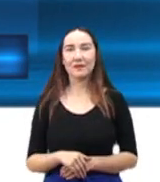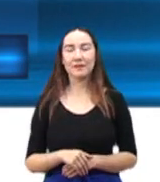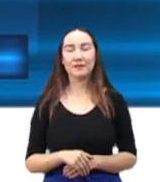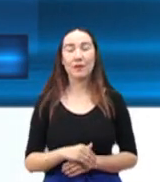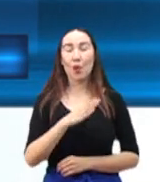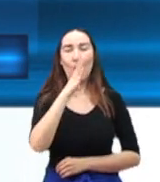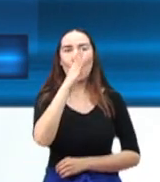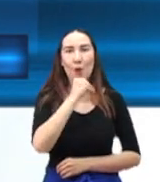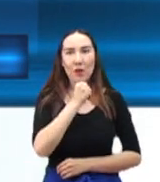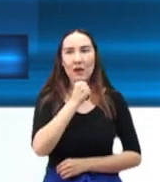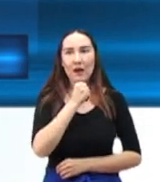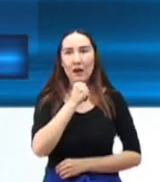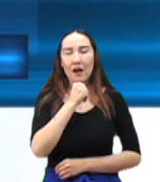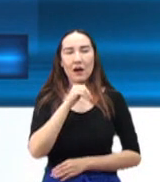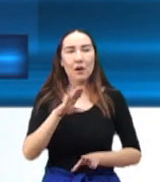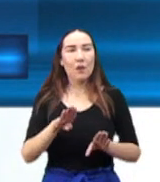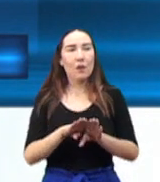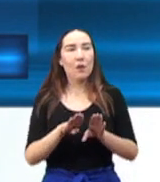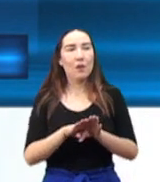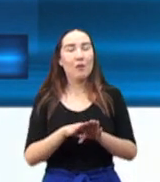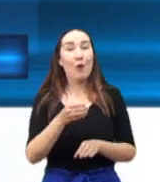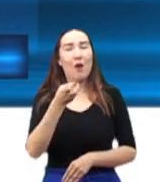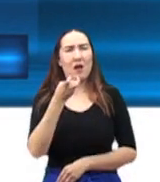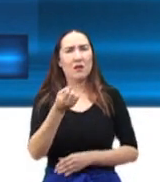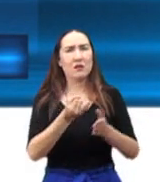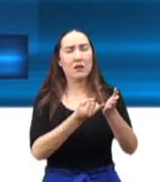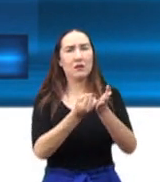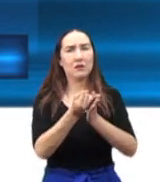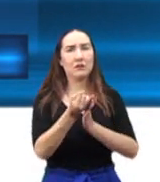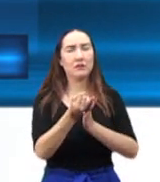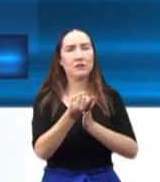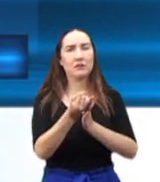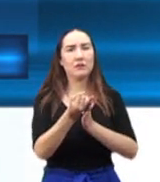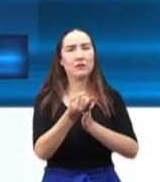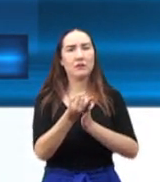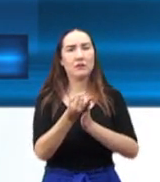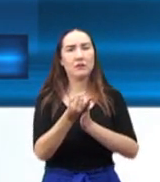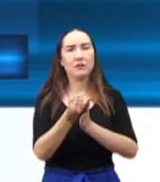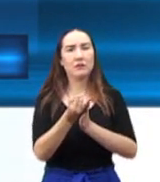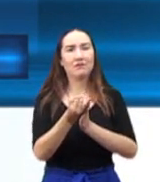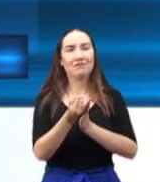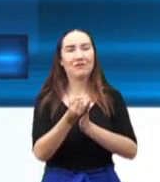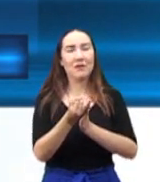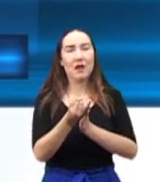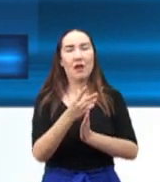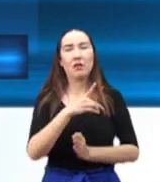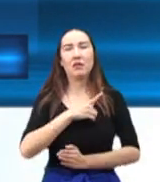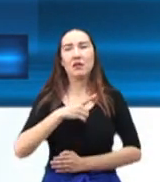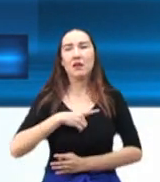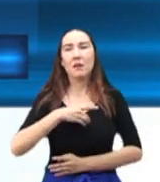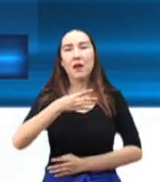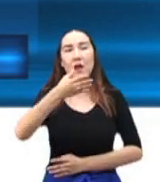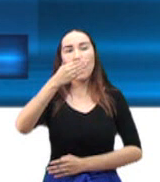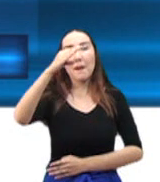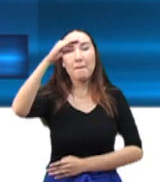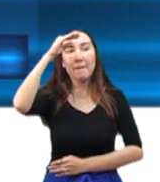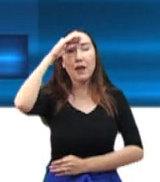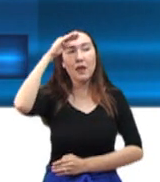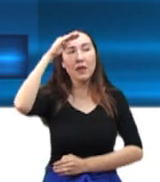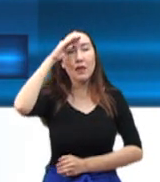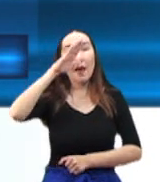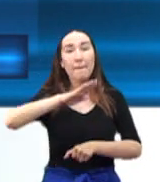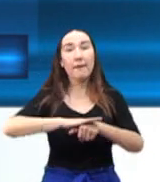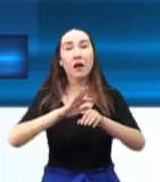Al contrario, fue una decisión y una cuestión de conciencia, de ponderar la